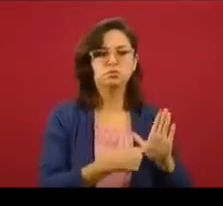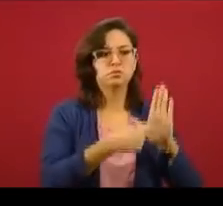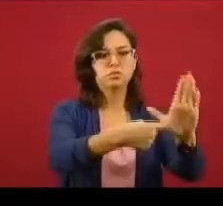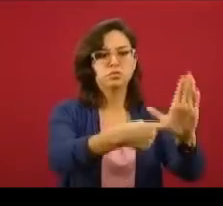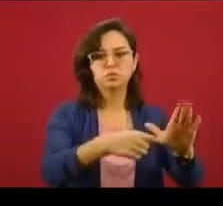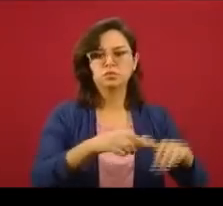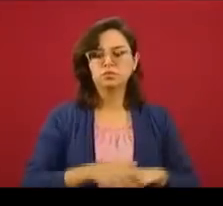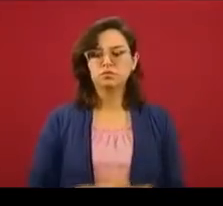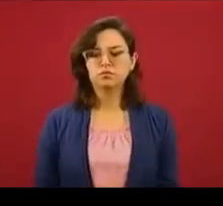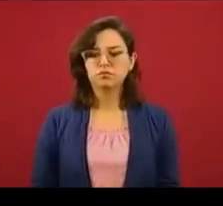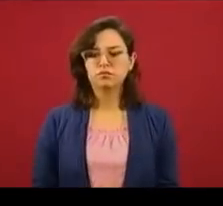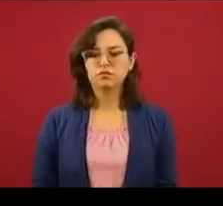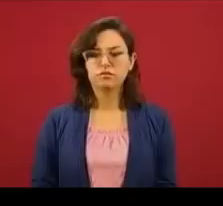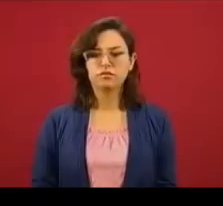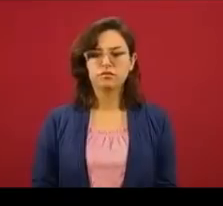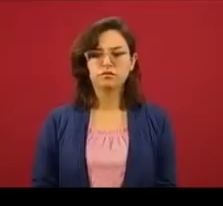son